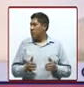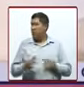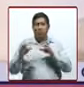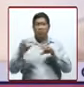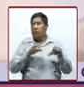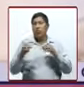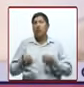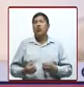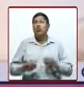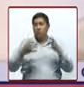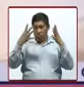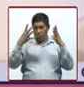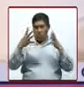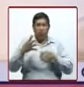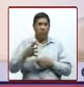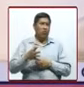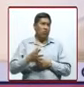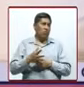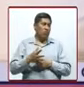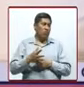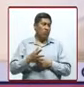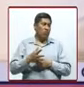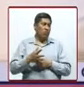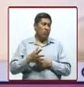hace muchos amarres, hace